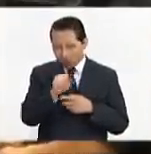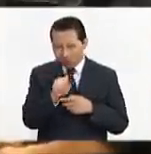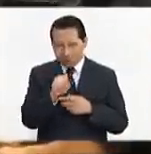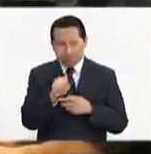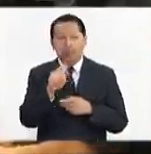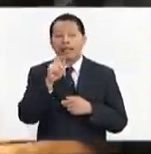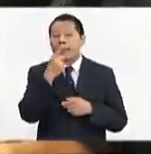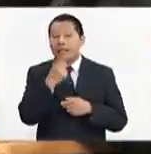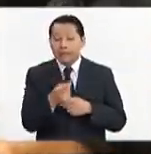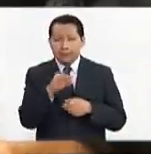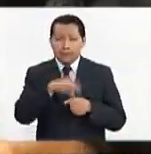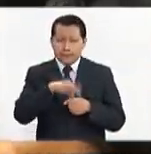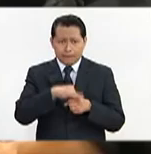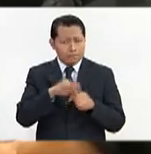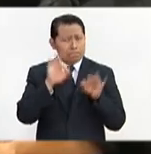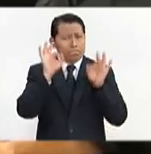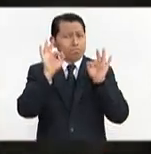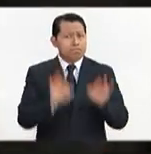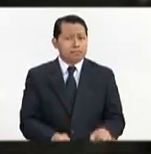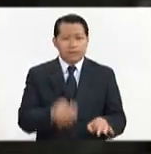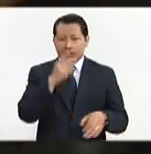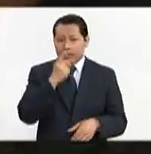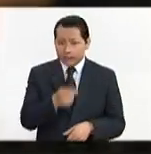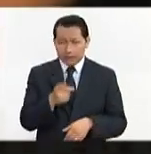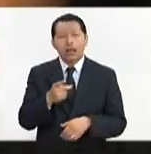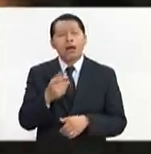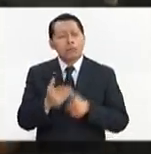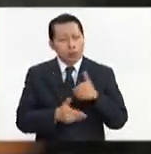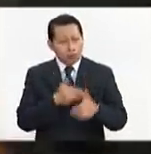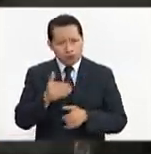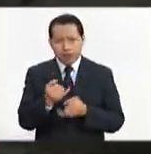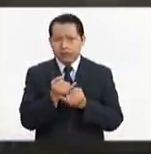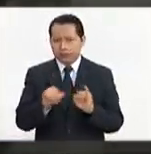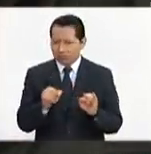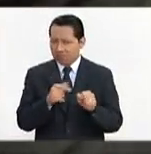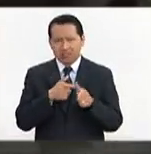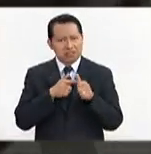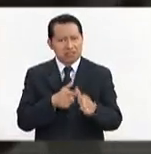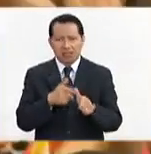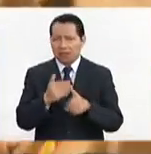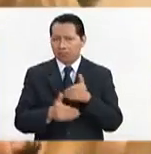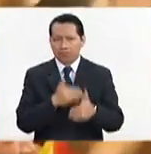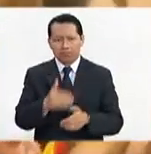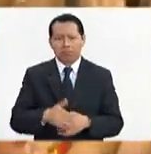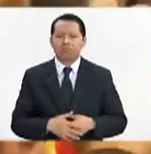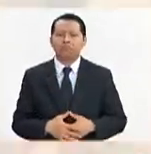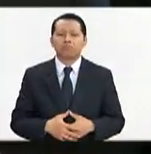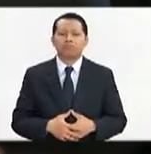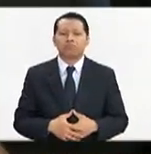los resultados de la consulta son legítimos y anunció que el proceso independentista se mantiene conforme a lo planeado.